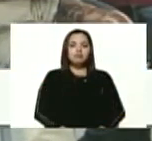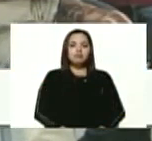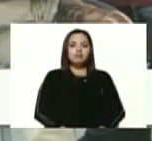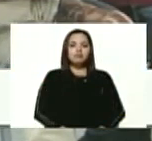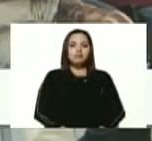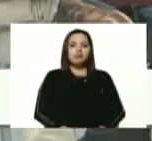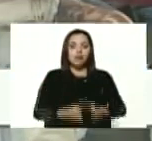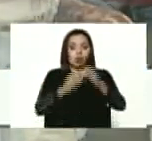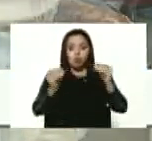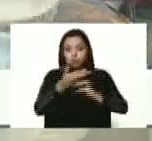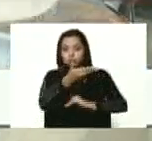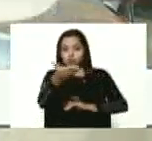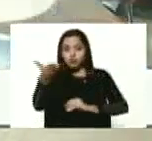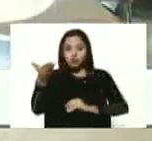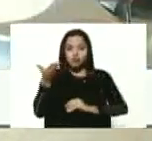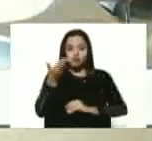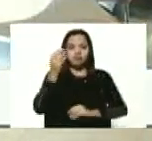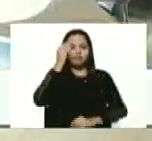con ustedes.